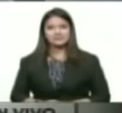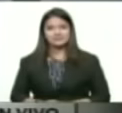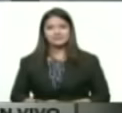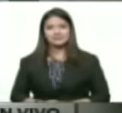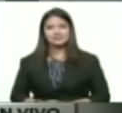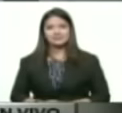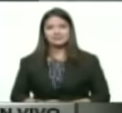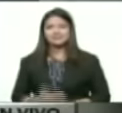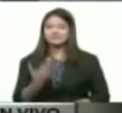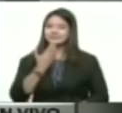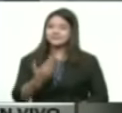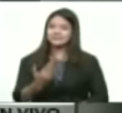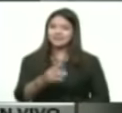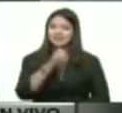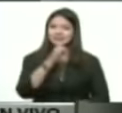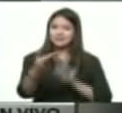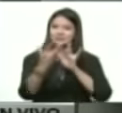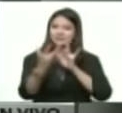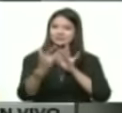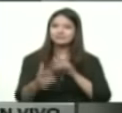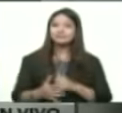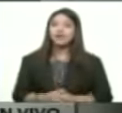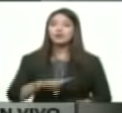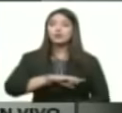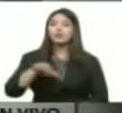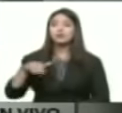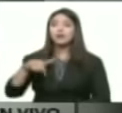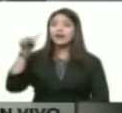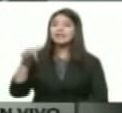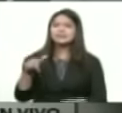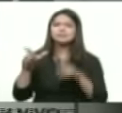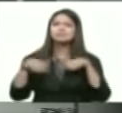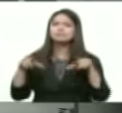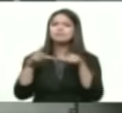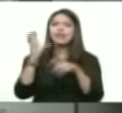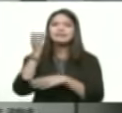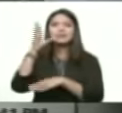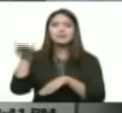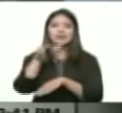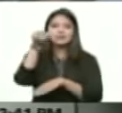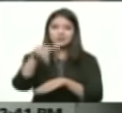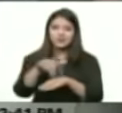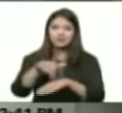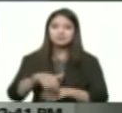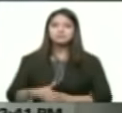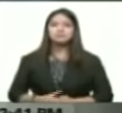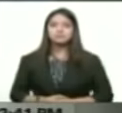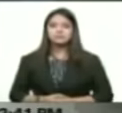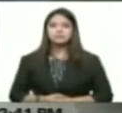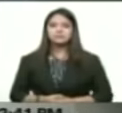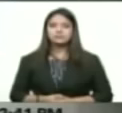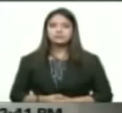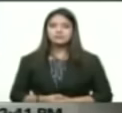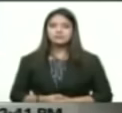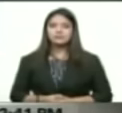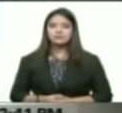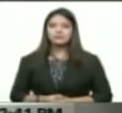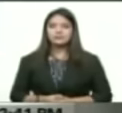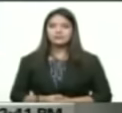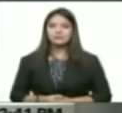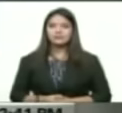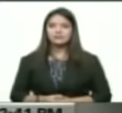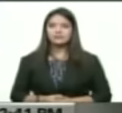Así es, muchísimas gracias por el contacto. Nosotros estamos acá en el patio de la Asamblea Nacional, donde